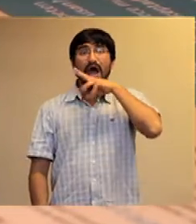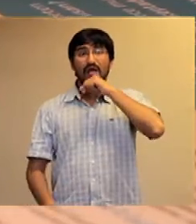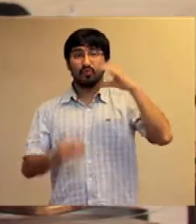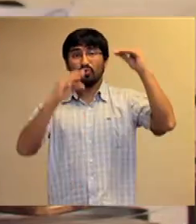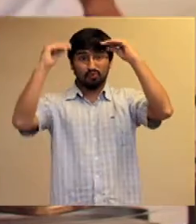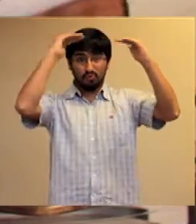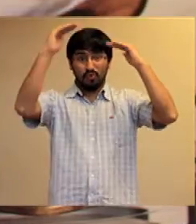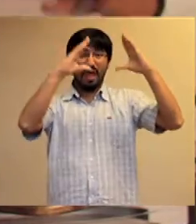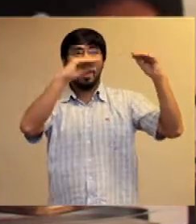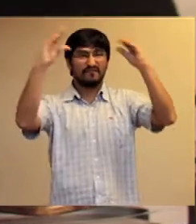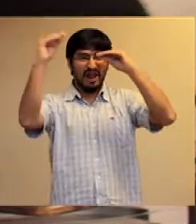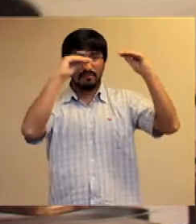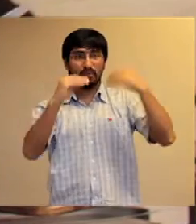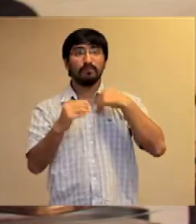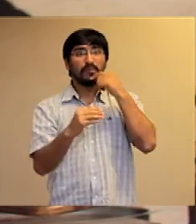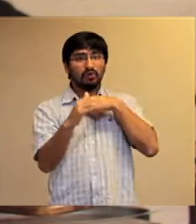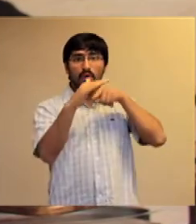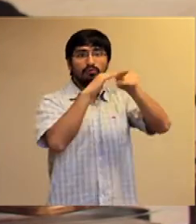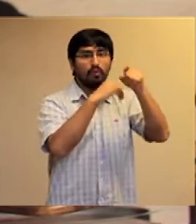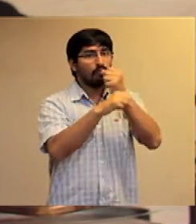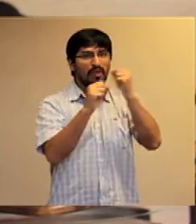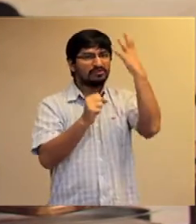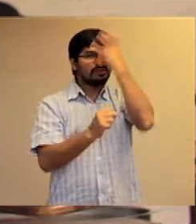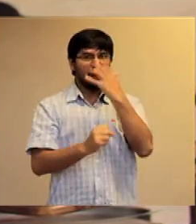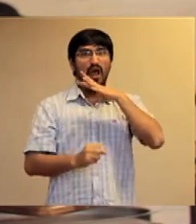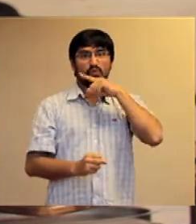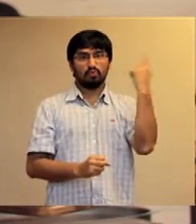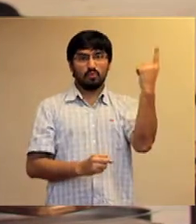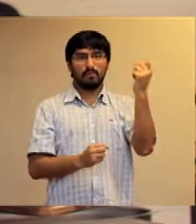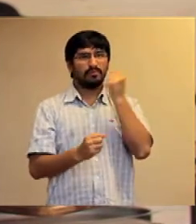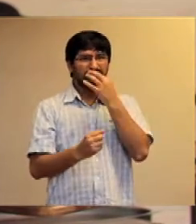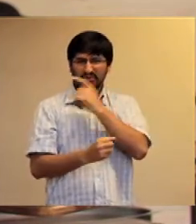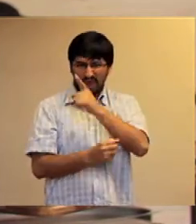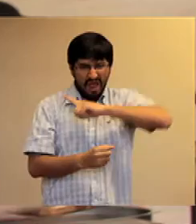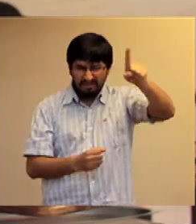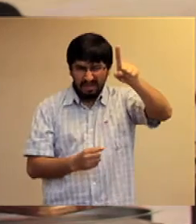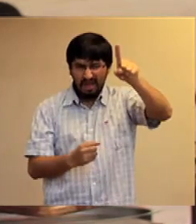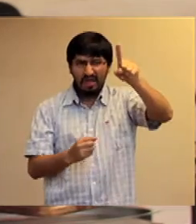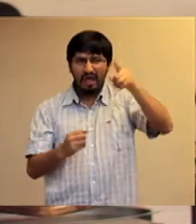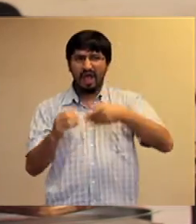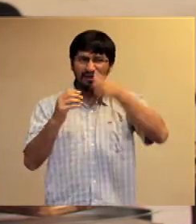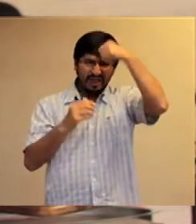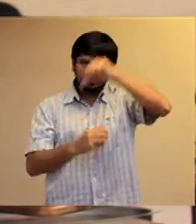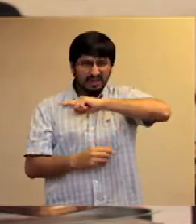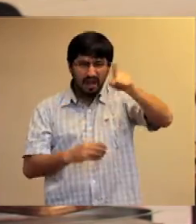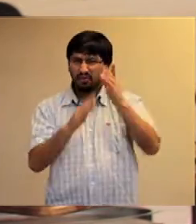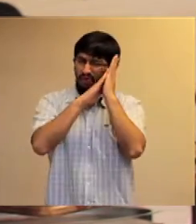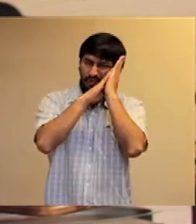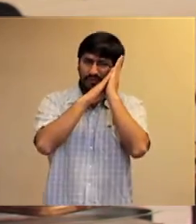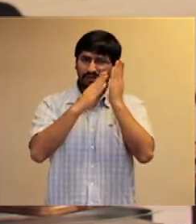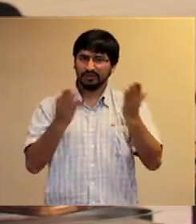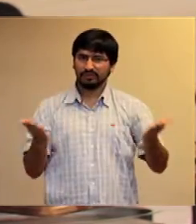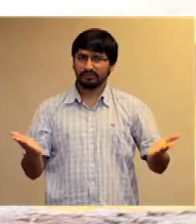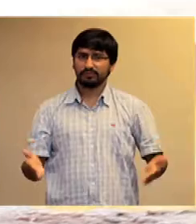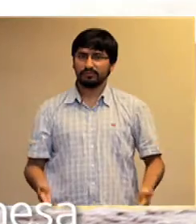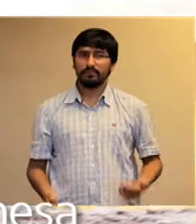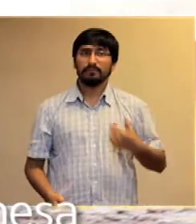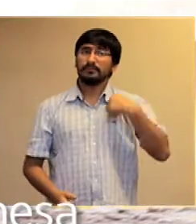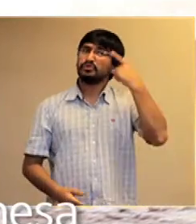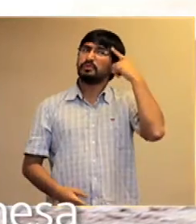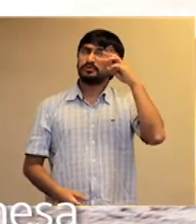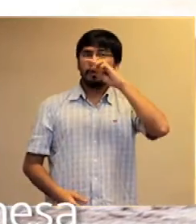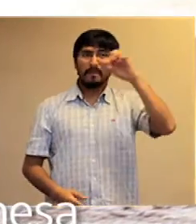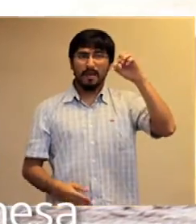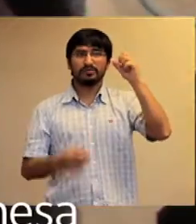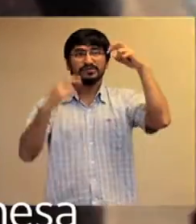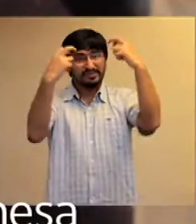Cuando los adultos hablan, los niños se meten y ellos se enojan. Como que los mandan a para afuera o si no los mandan a acostarse. Mi